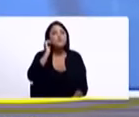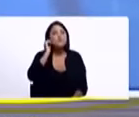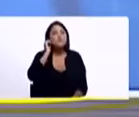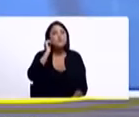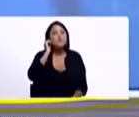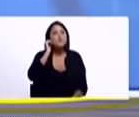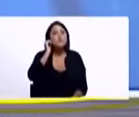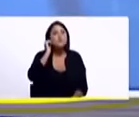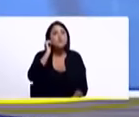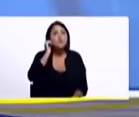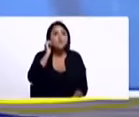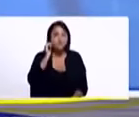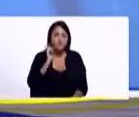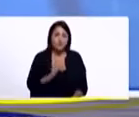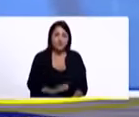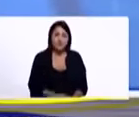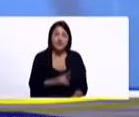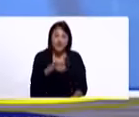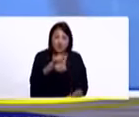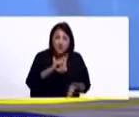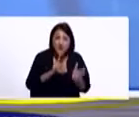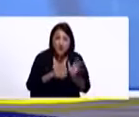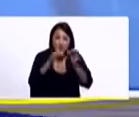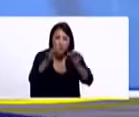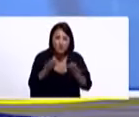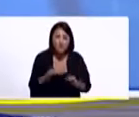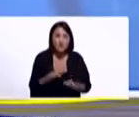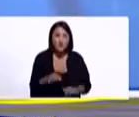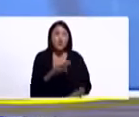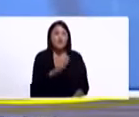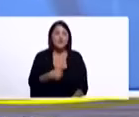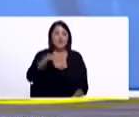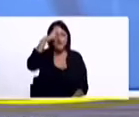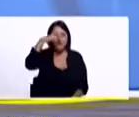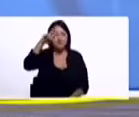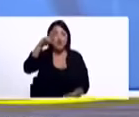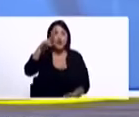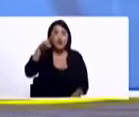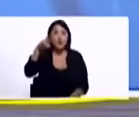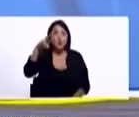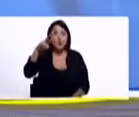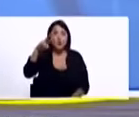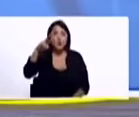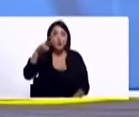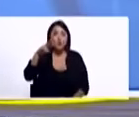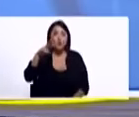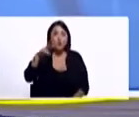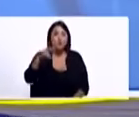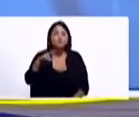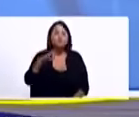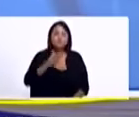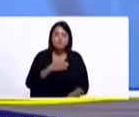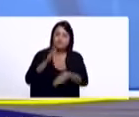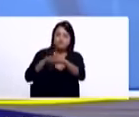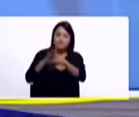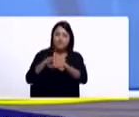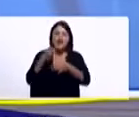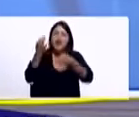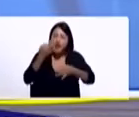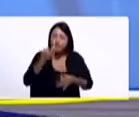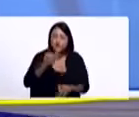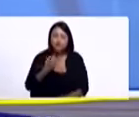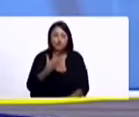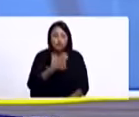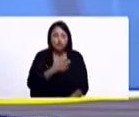eso se cumpla y se ejecute, presidente López Obrador, yo le garantizo y le doy mi